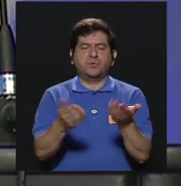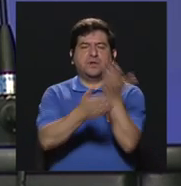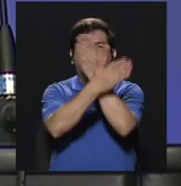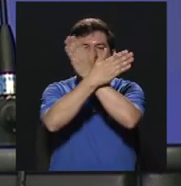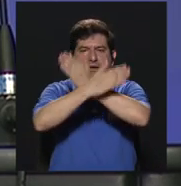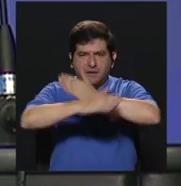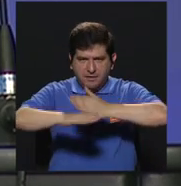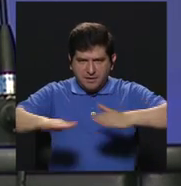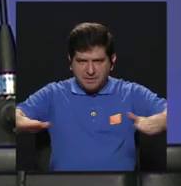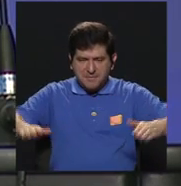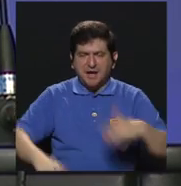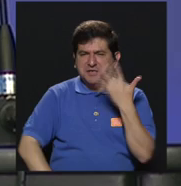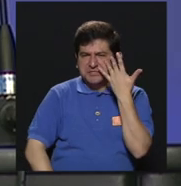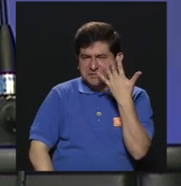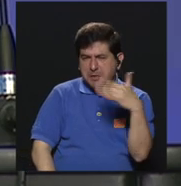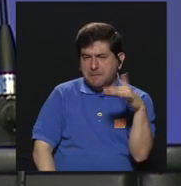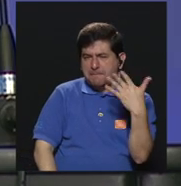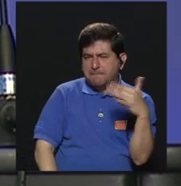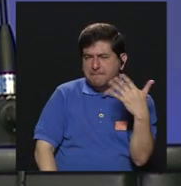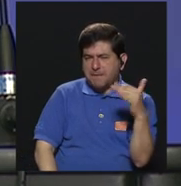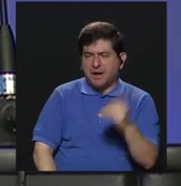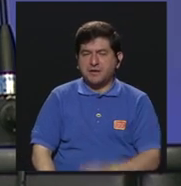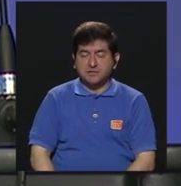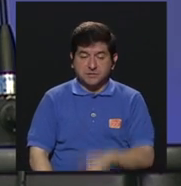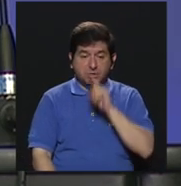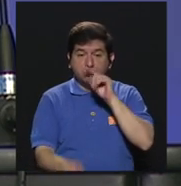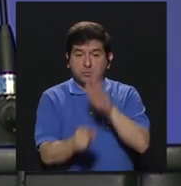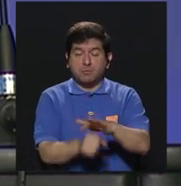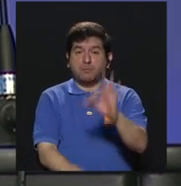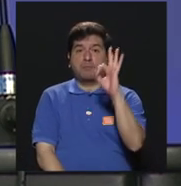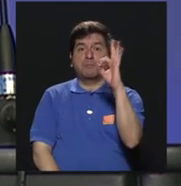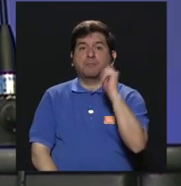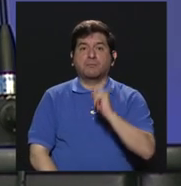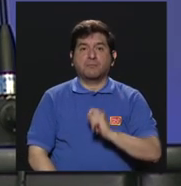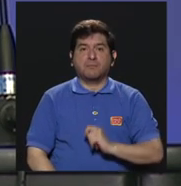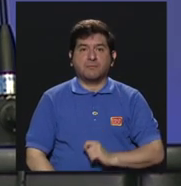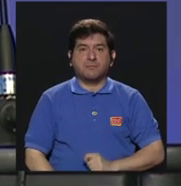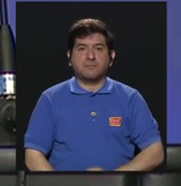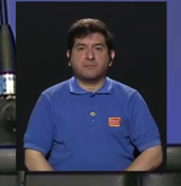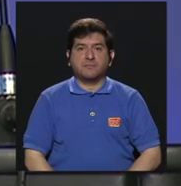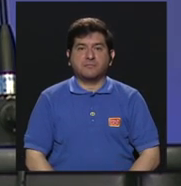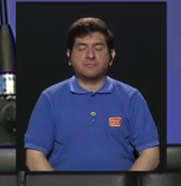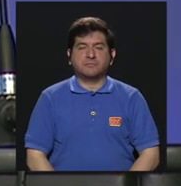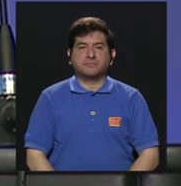paz que parecía prometedora.